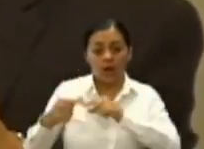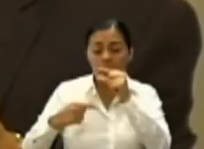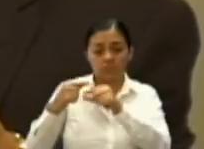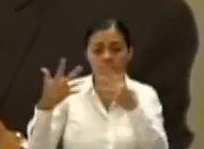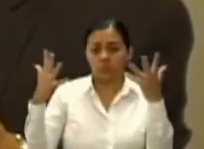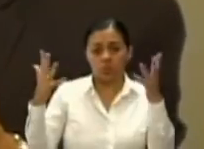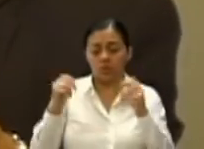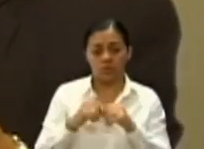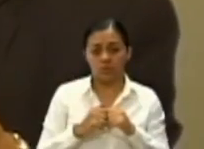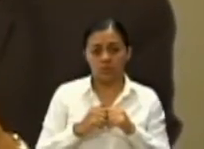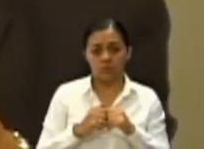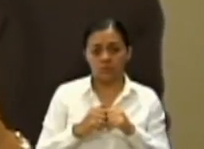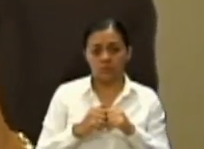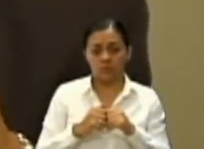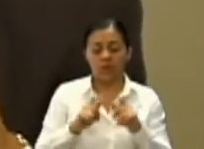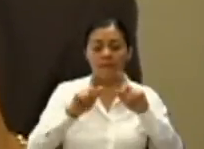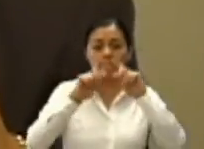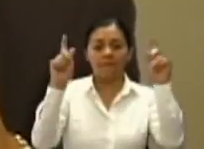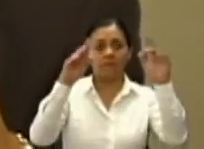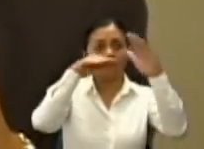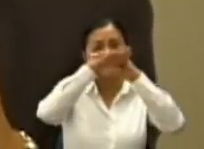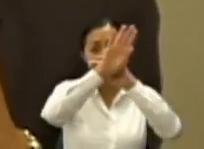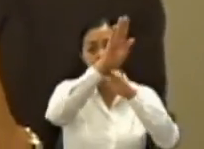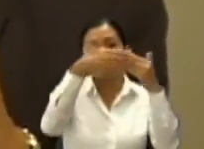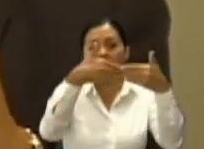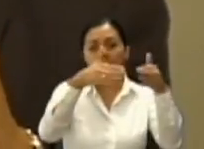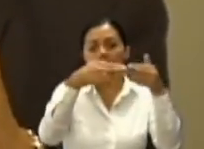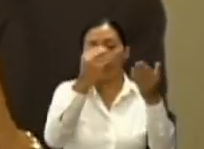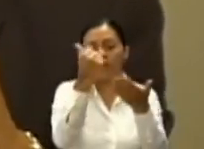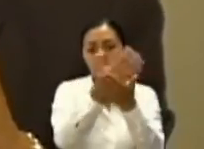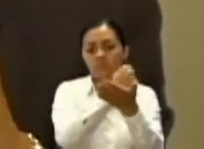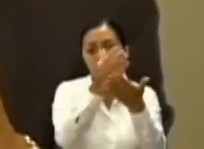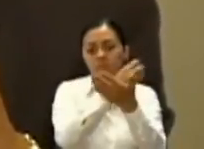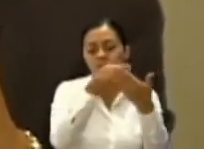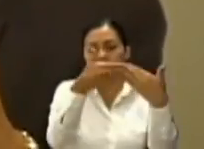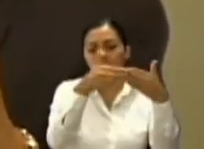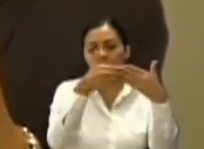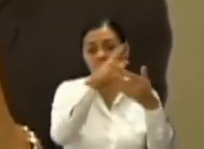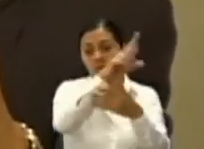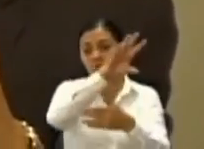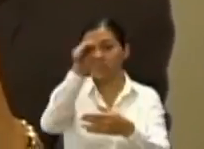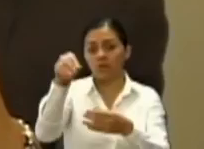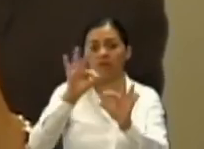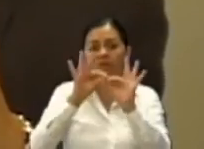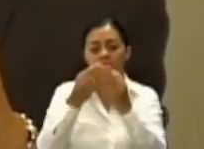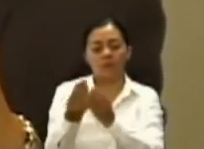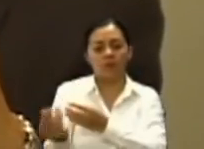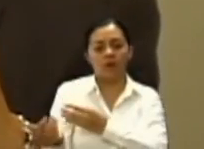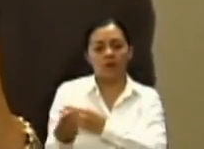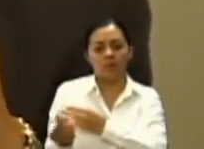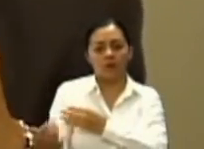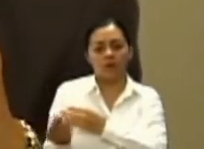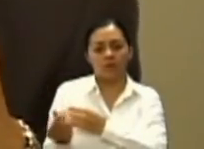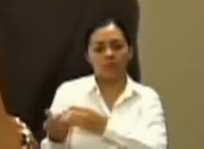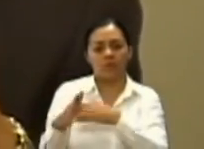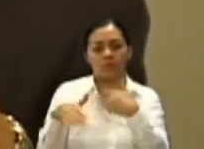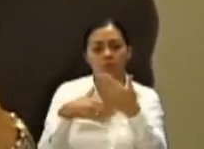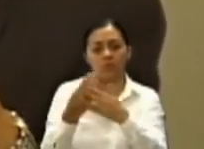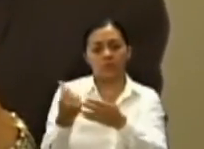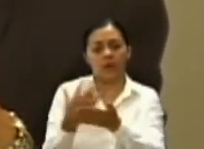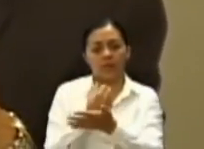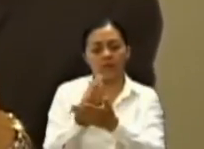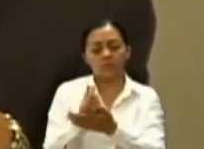porque él no tiene la empresa tiene un fidecomiso en panamá ese fideicomiso es de la propia familia y le sigue mandando las divisas